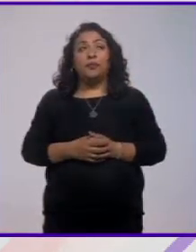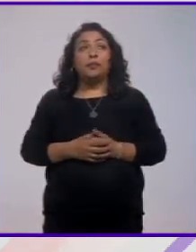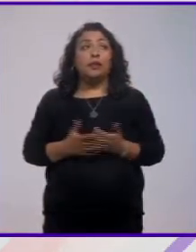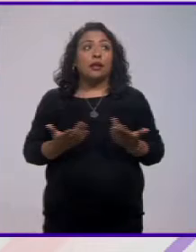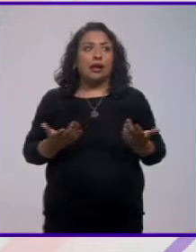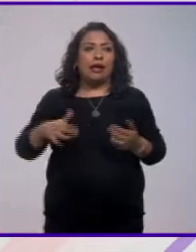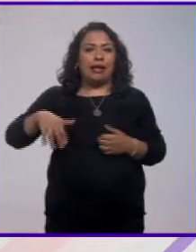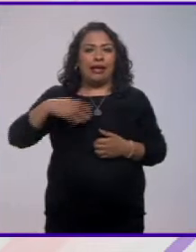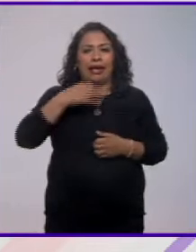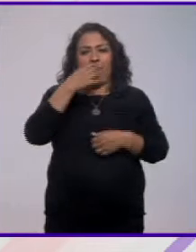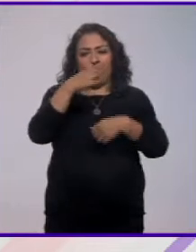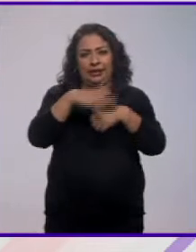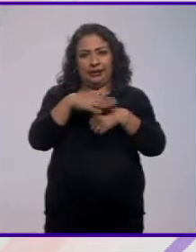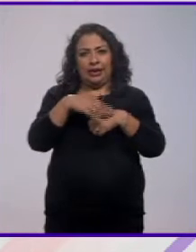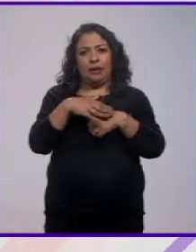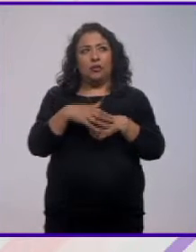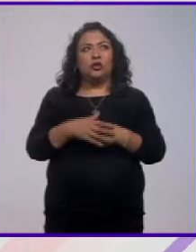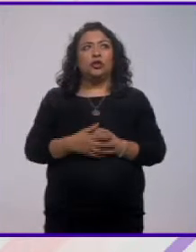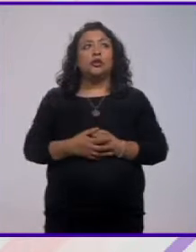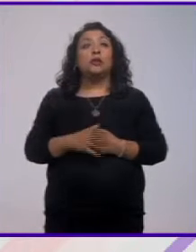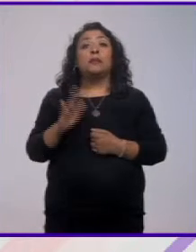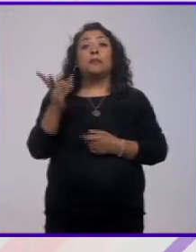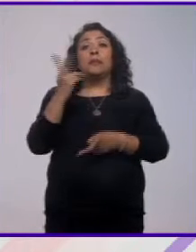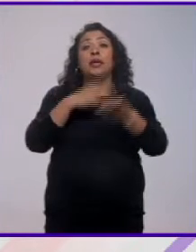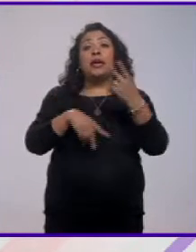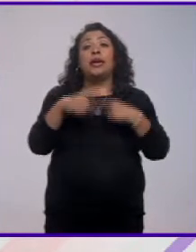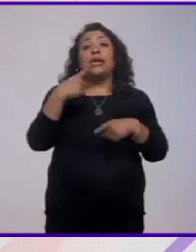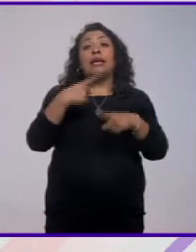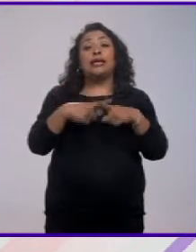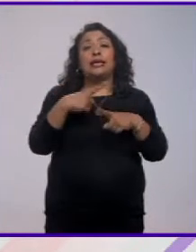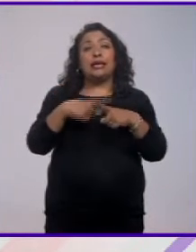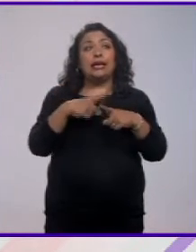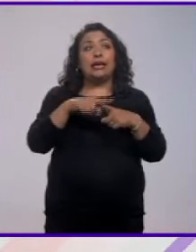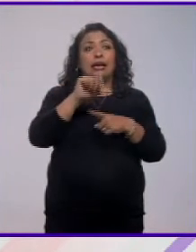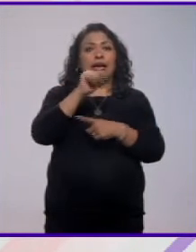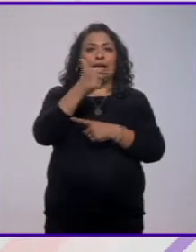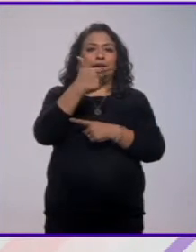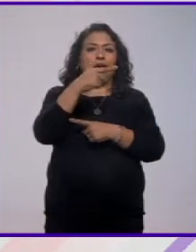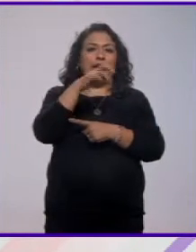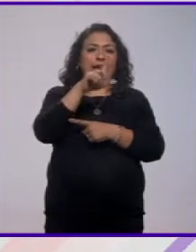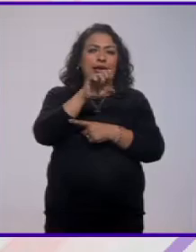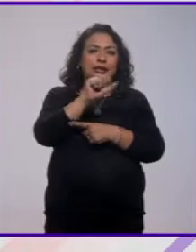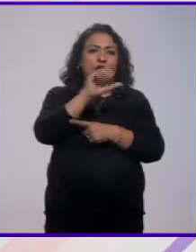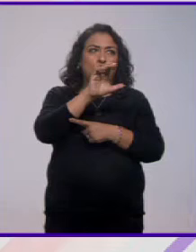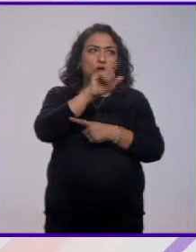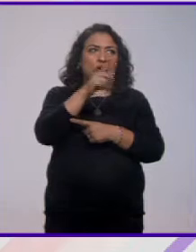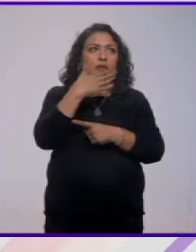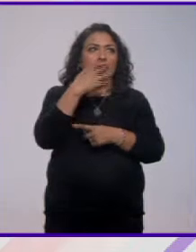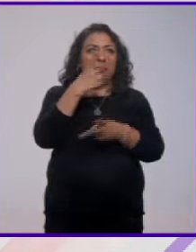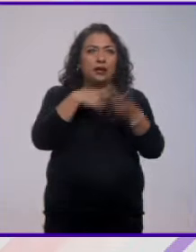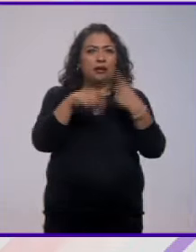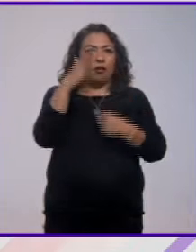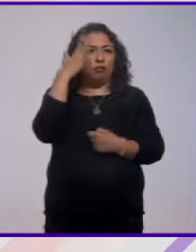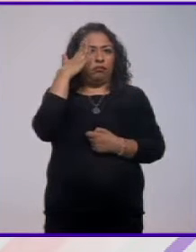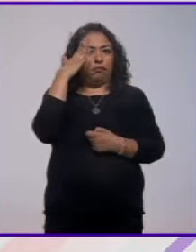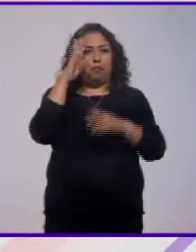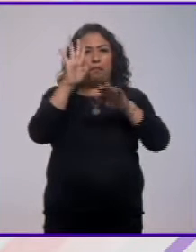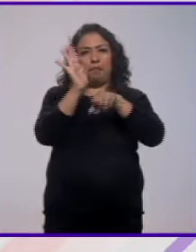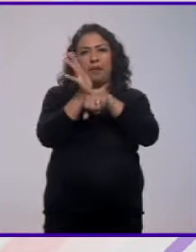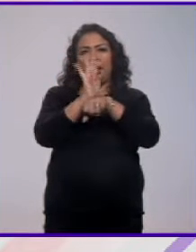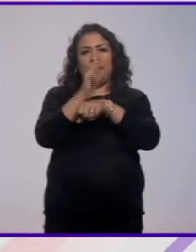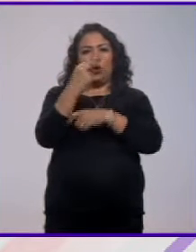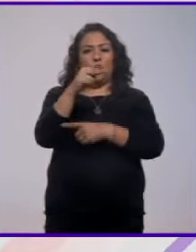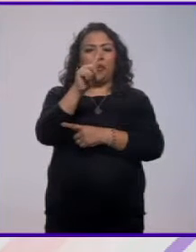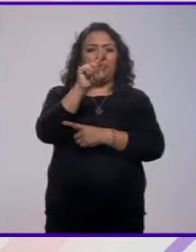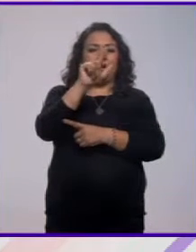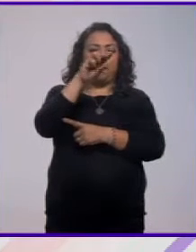Bueno, como se los habíamos comentado hace un momento, está con nosotros en el estudio Ángeles Cruz, bienvenida. Hola, buenas noches. La protagonista de la película Tamara